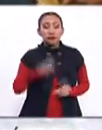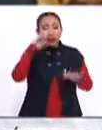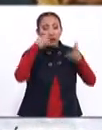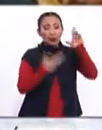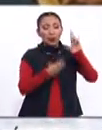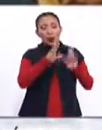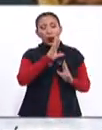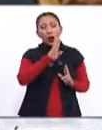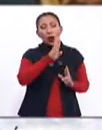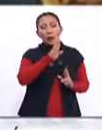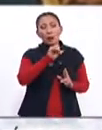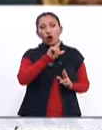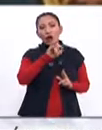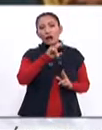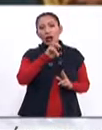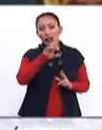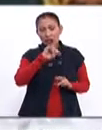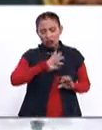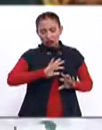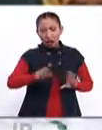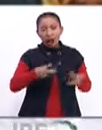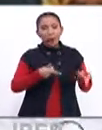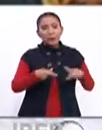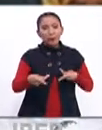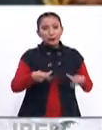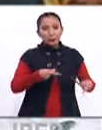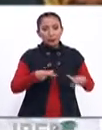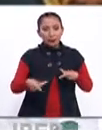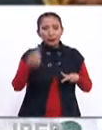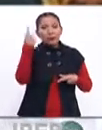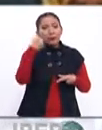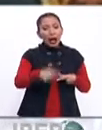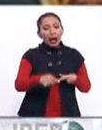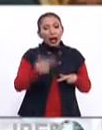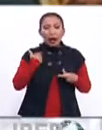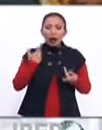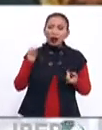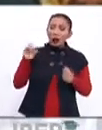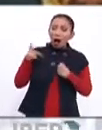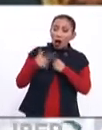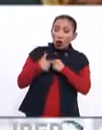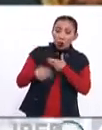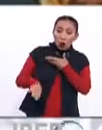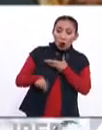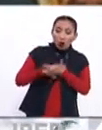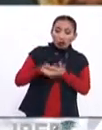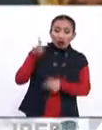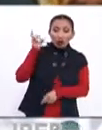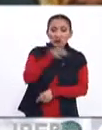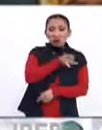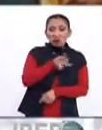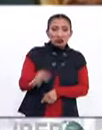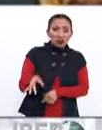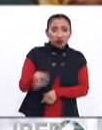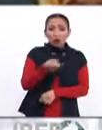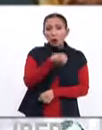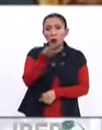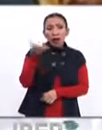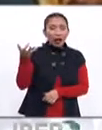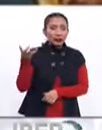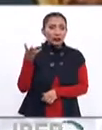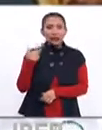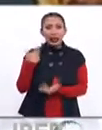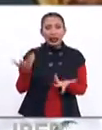revolución bolivariana se ha venido preparando para enfrentar y derrotar